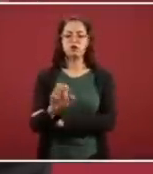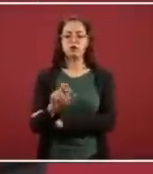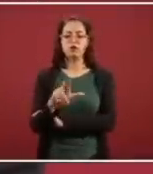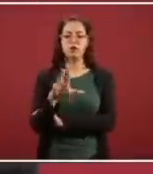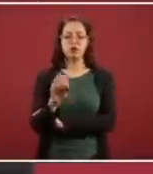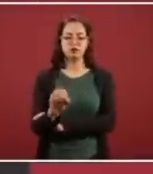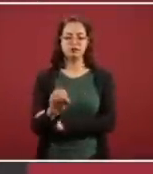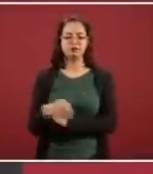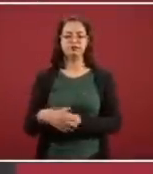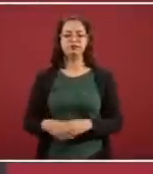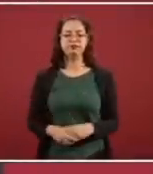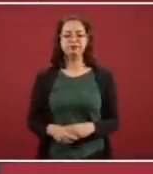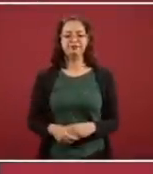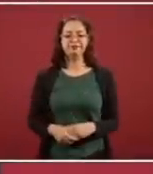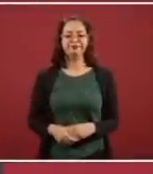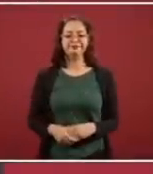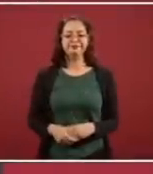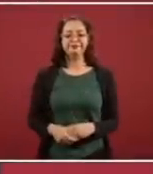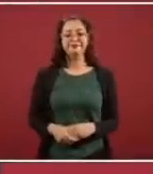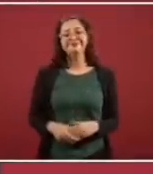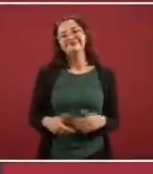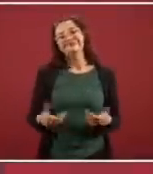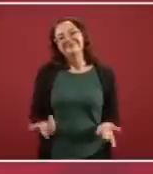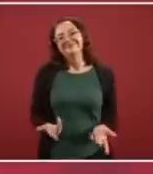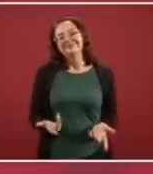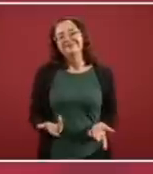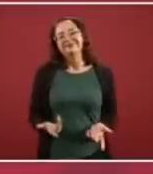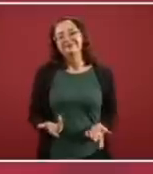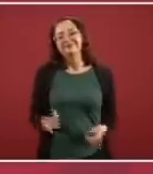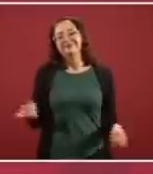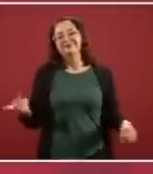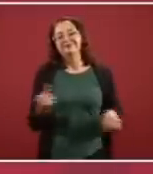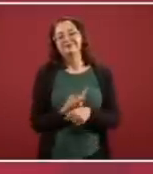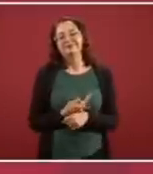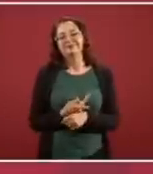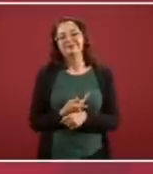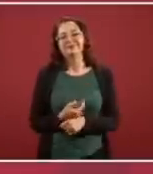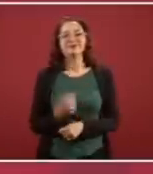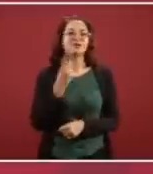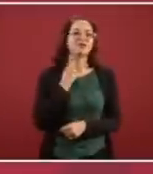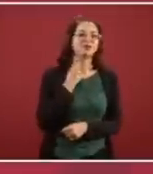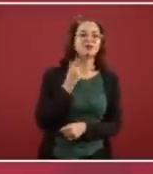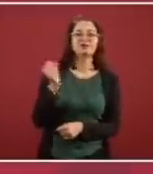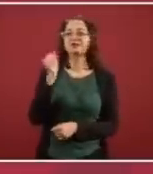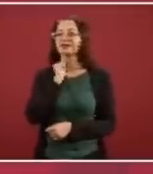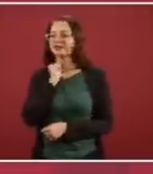Entonces, hay una discrepancia porque